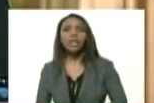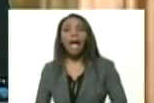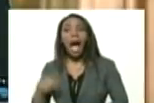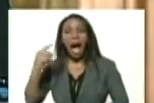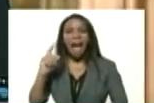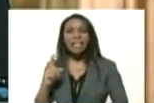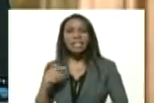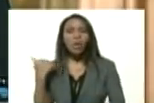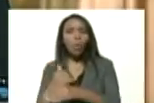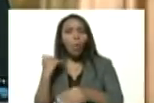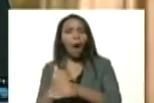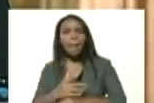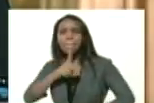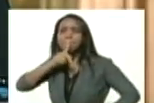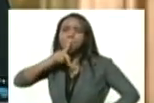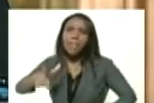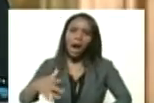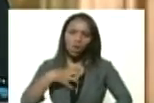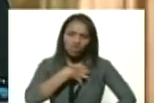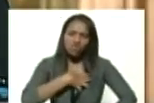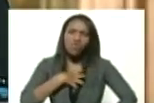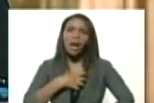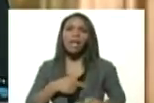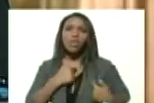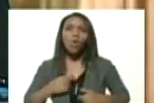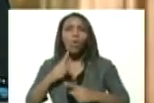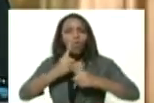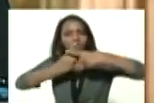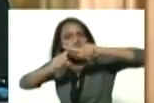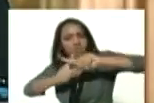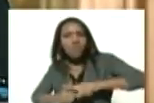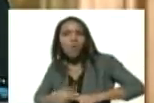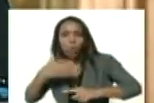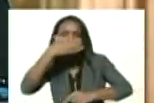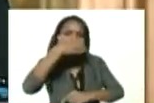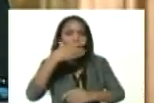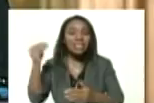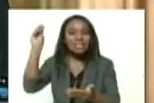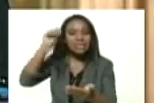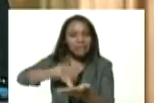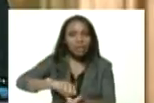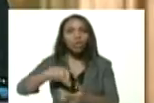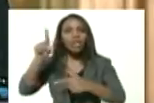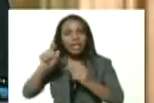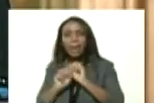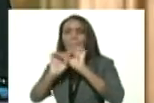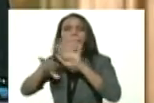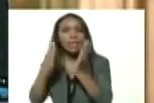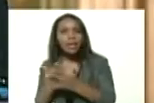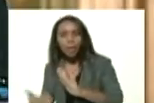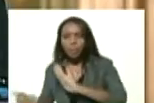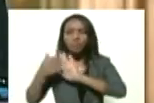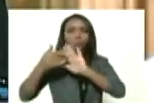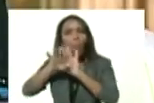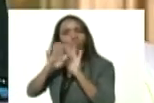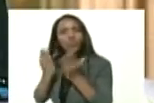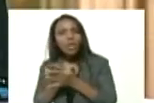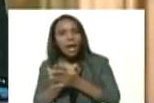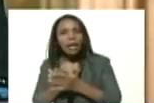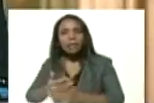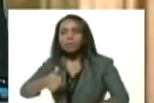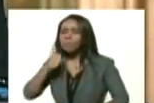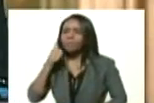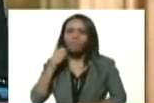miserable para hacer estos cálculos terroristas en medio de la pandemia que está batiendo al mundo que servís